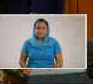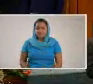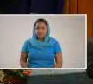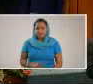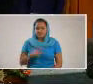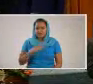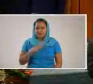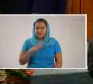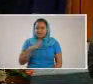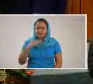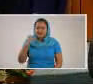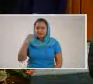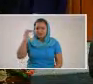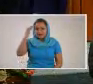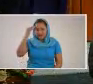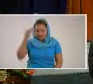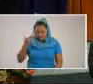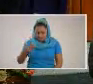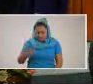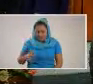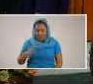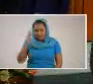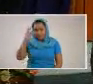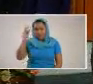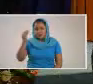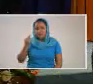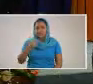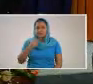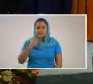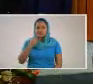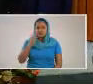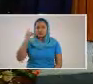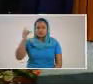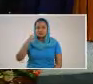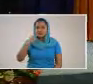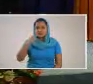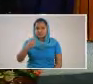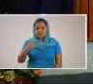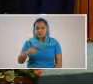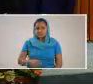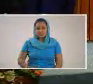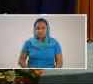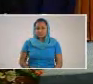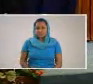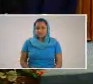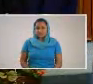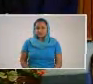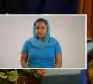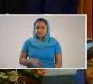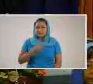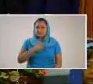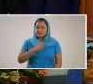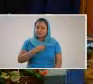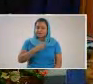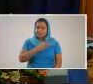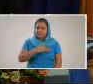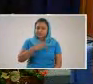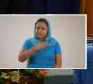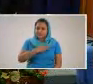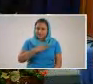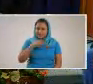cabizbajo. Lo que el Señor dice, y la parte devocional que quiero ministrar de esta enseñanza,